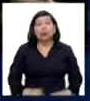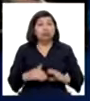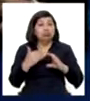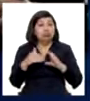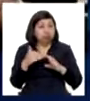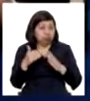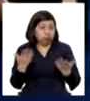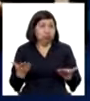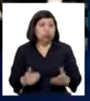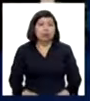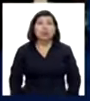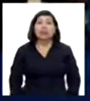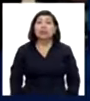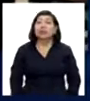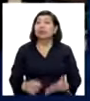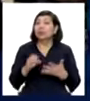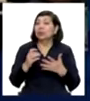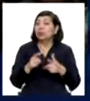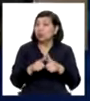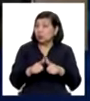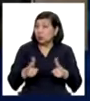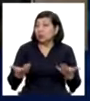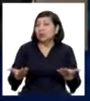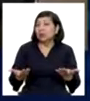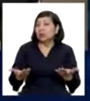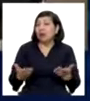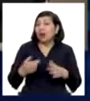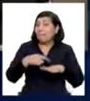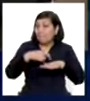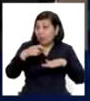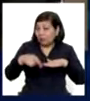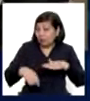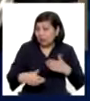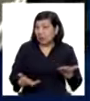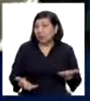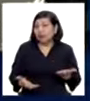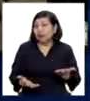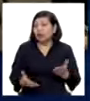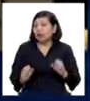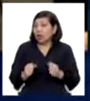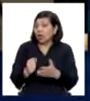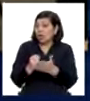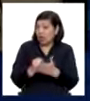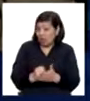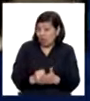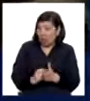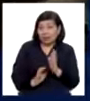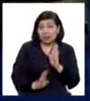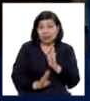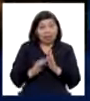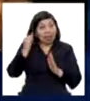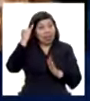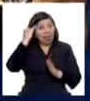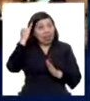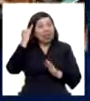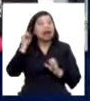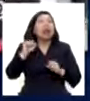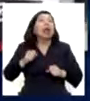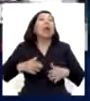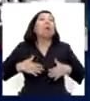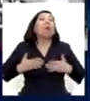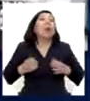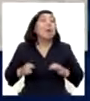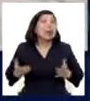miradas de diferentes áreas, de diferentes profesiones, entonces que nos ayudan. Y ahí surgió esa idea, ¿no? ¿Qué